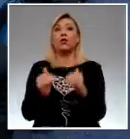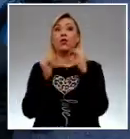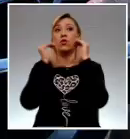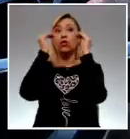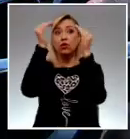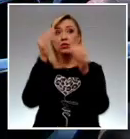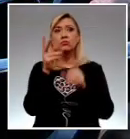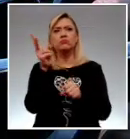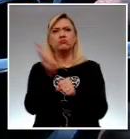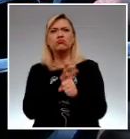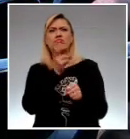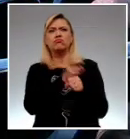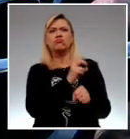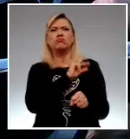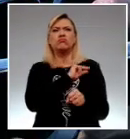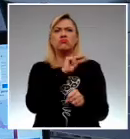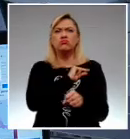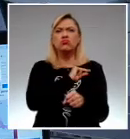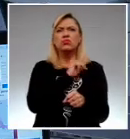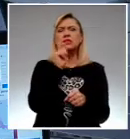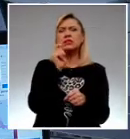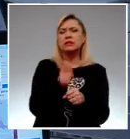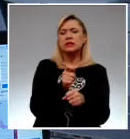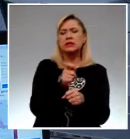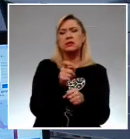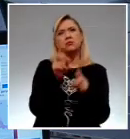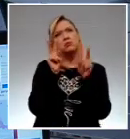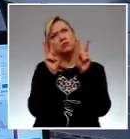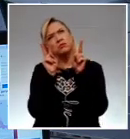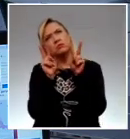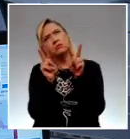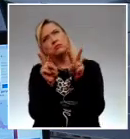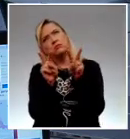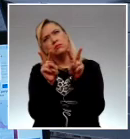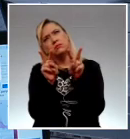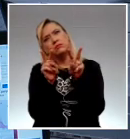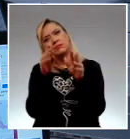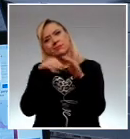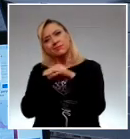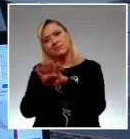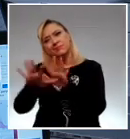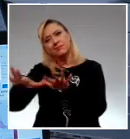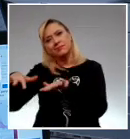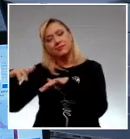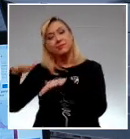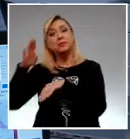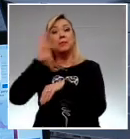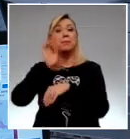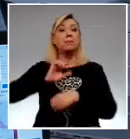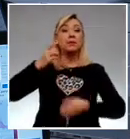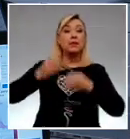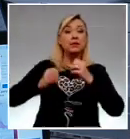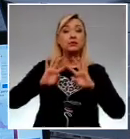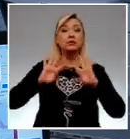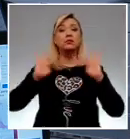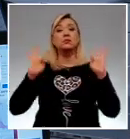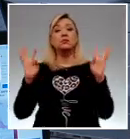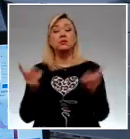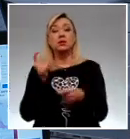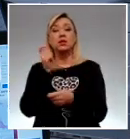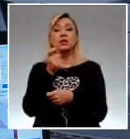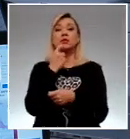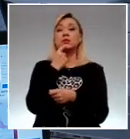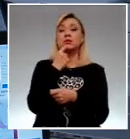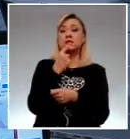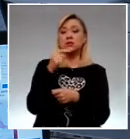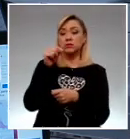constitucional seguían el mensaje las ministras y los ministros que conformamos el pleno